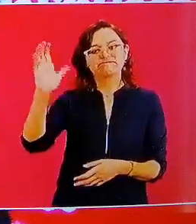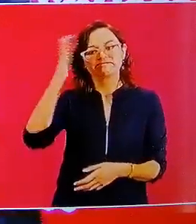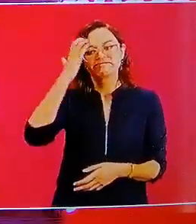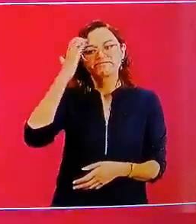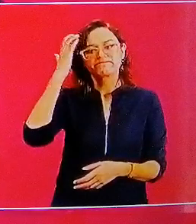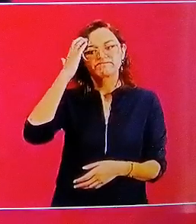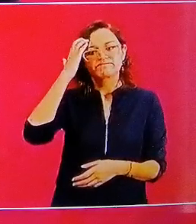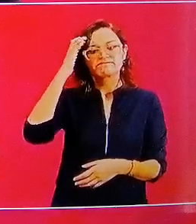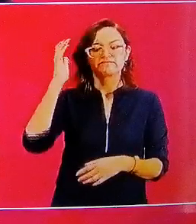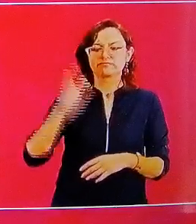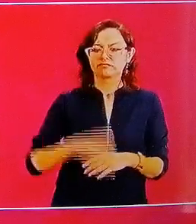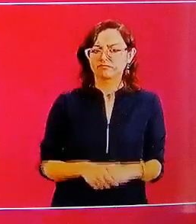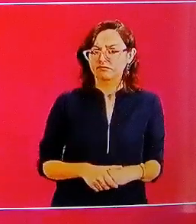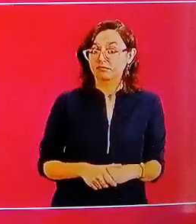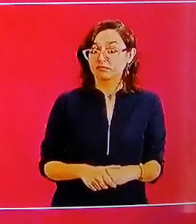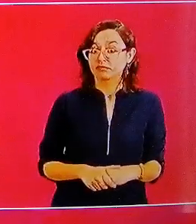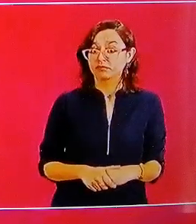está libre